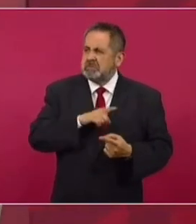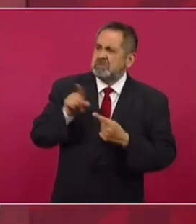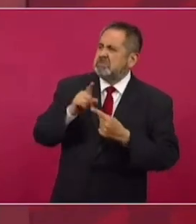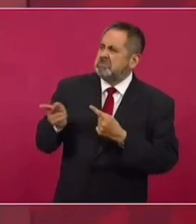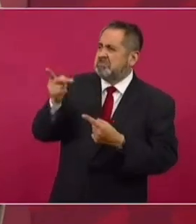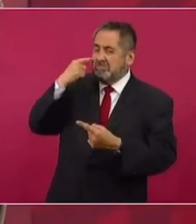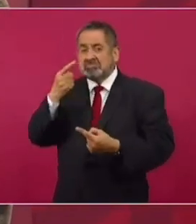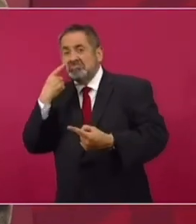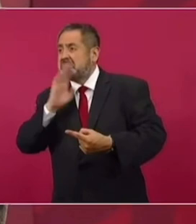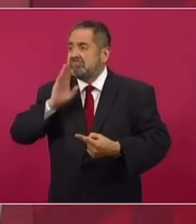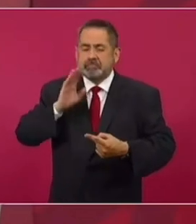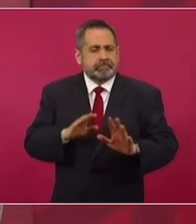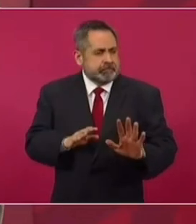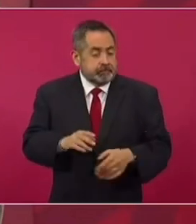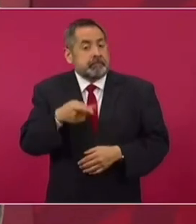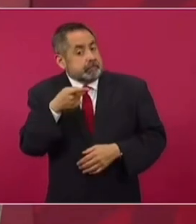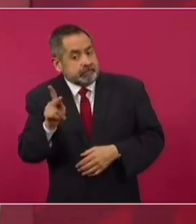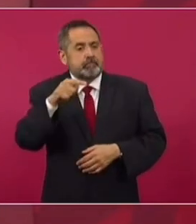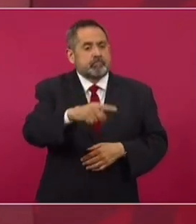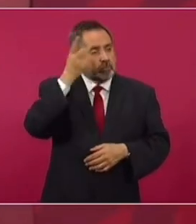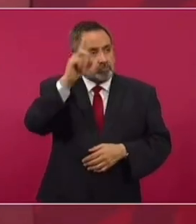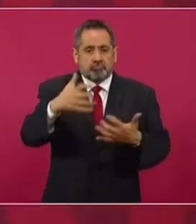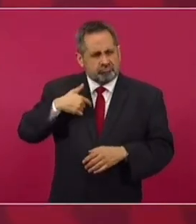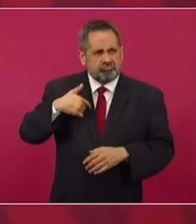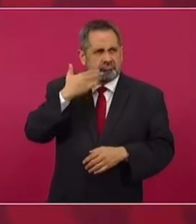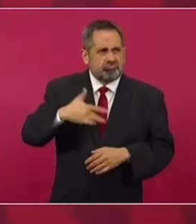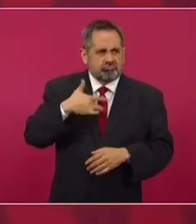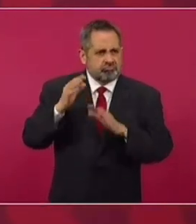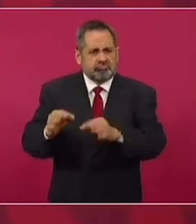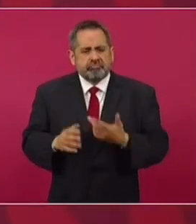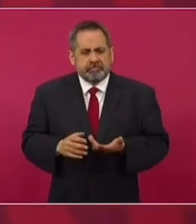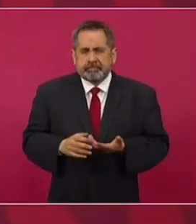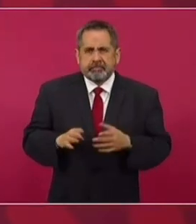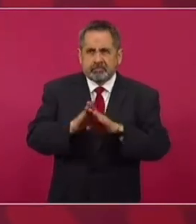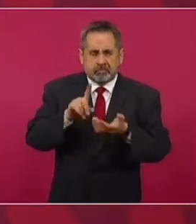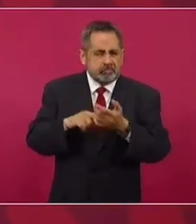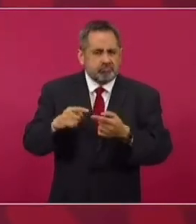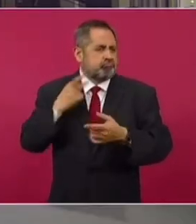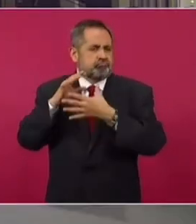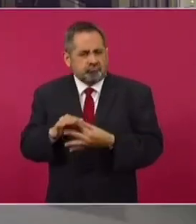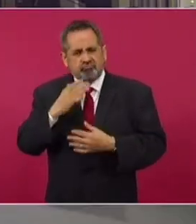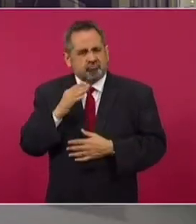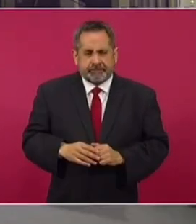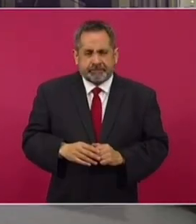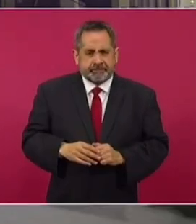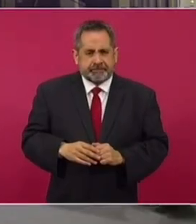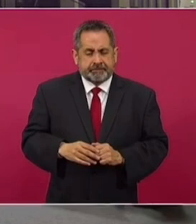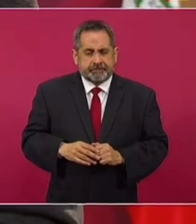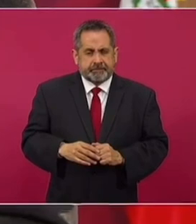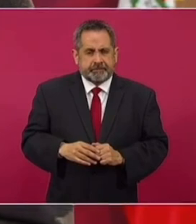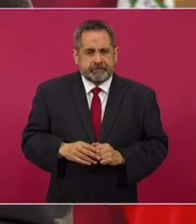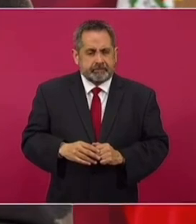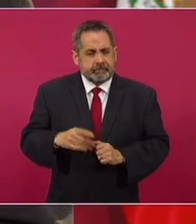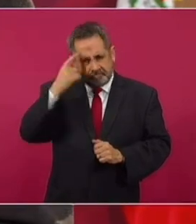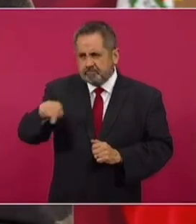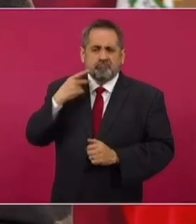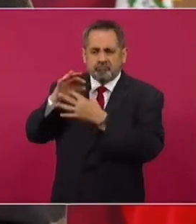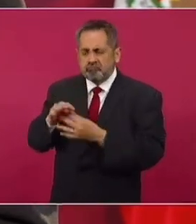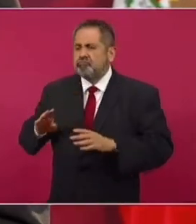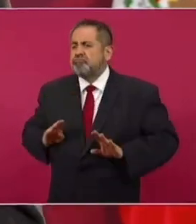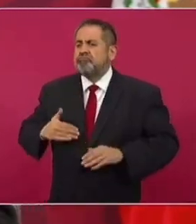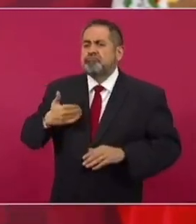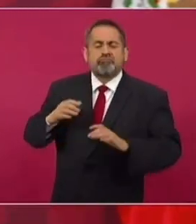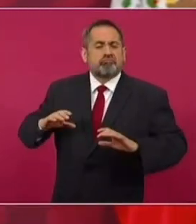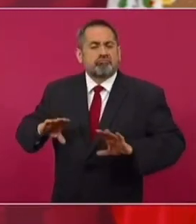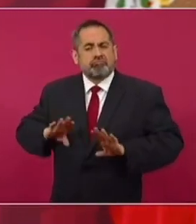cuestionando el gobierno. Pero por el otro lado, los empresarios reconociendo de que se maneja una política económica en beneficio de todos y